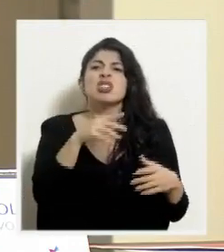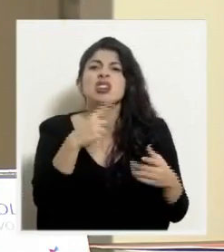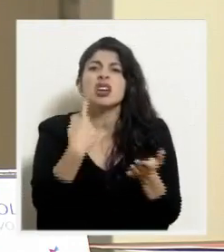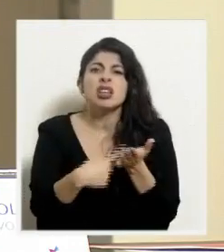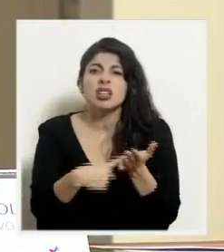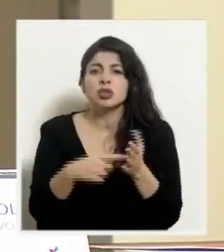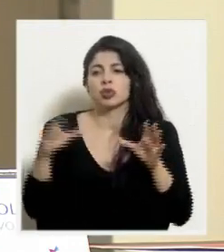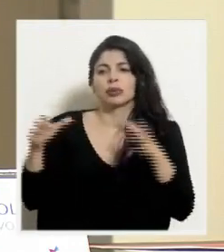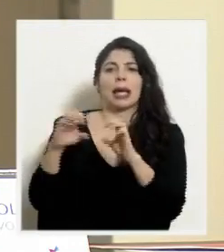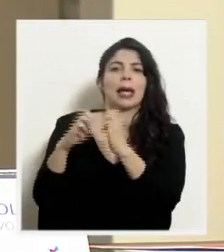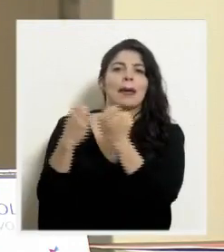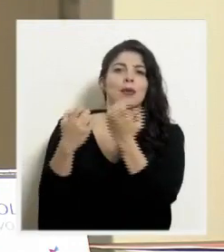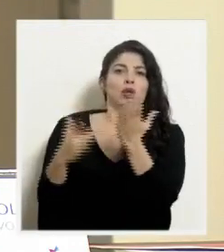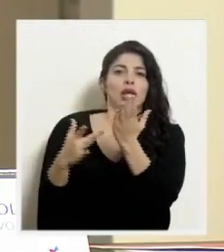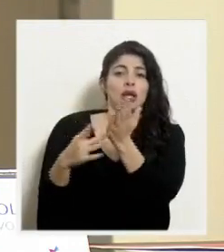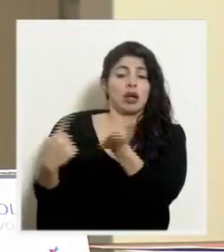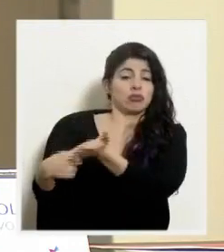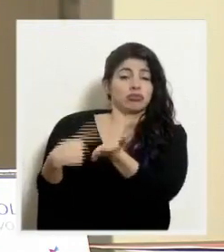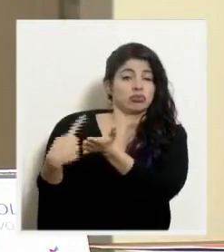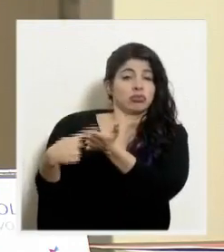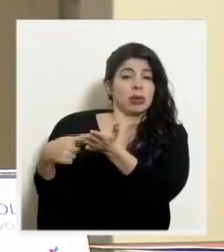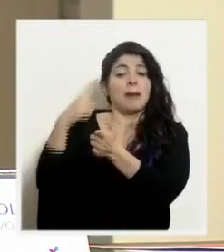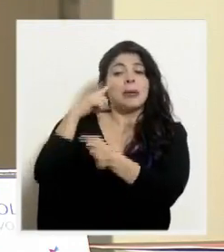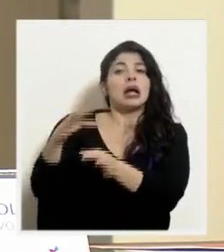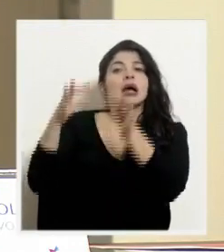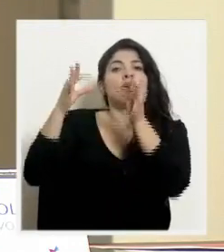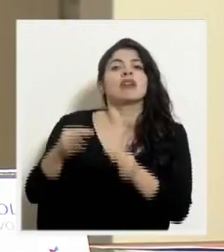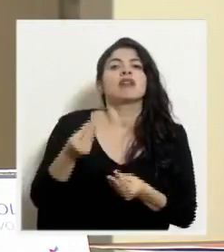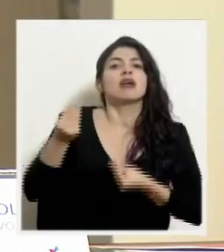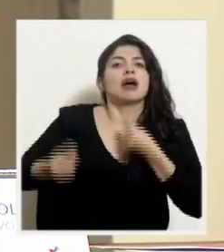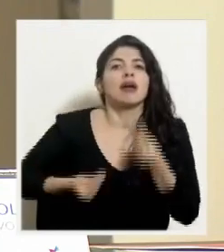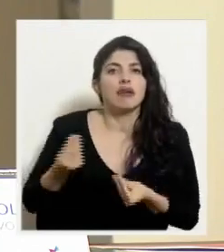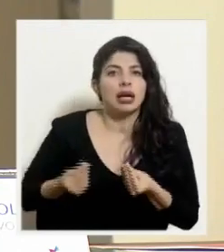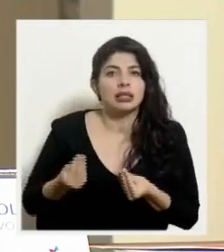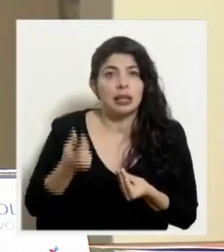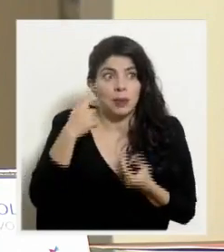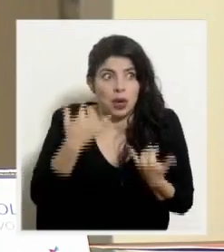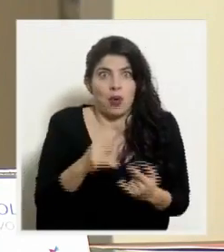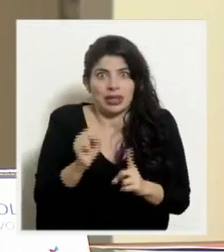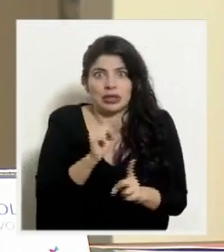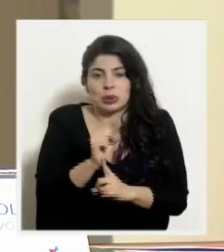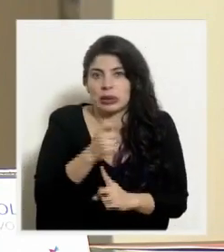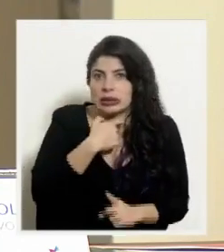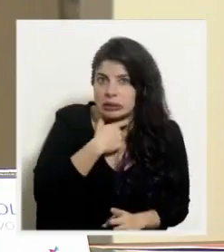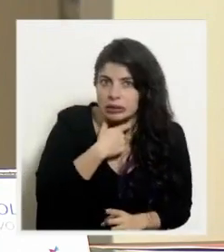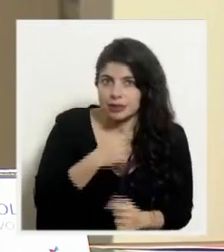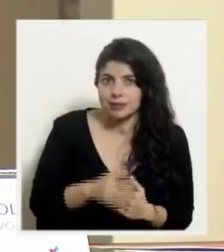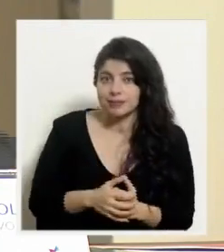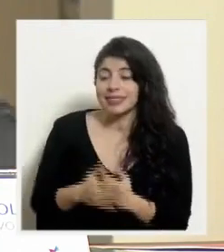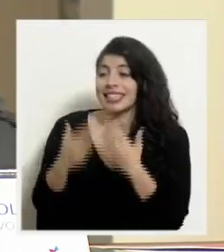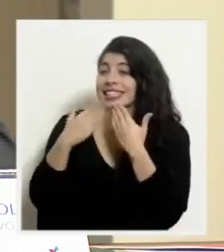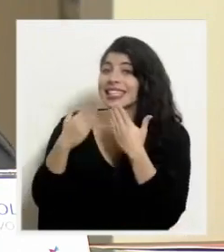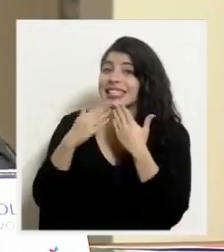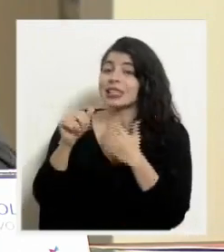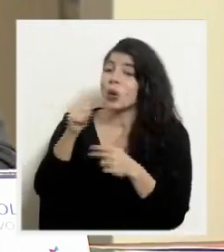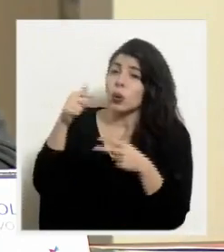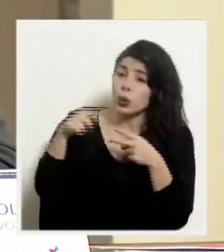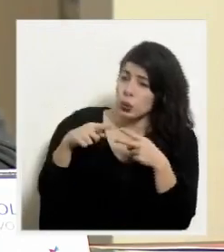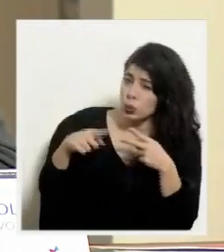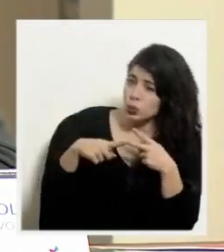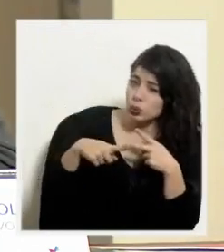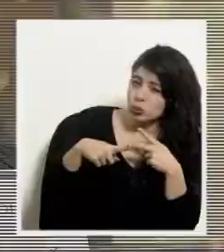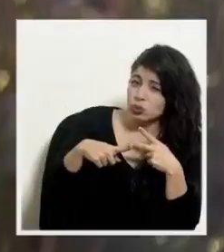discutiéndolo para tomar la acción más rápida que podamos tomar en la situación de crisis en la que estamos. Gracias. Las otras, don Alex,